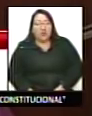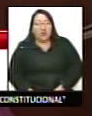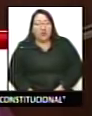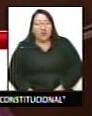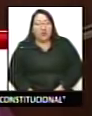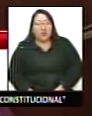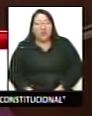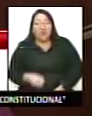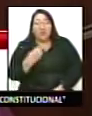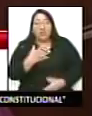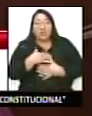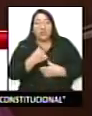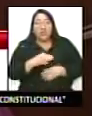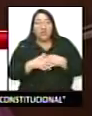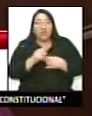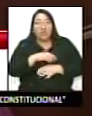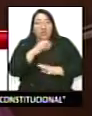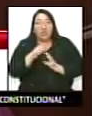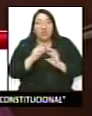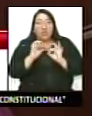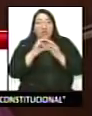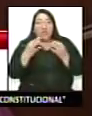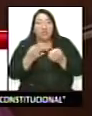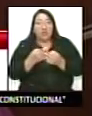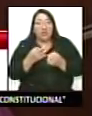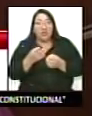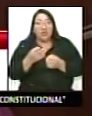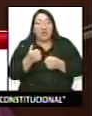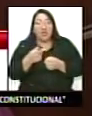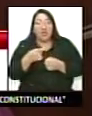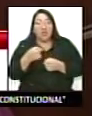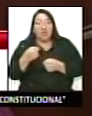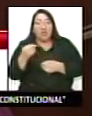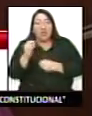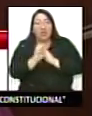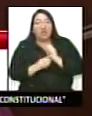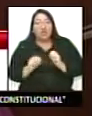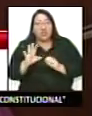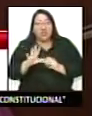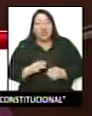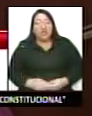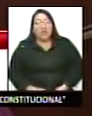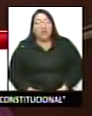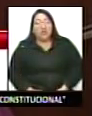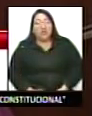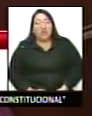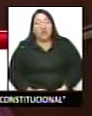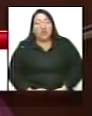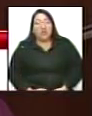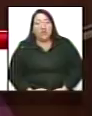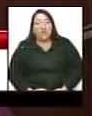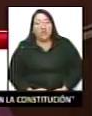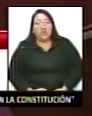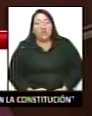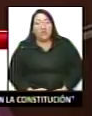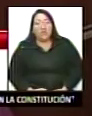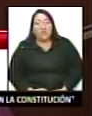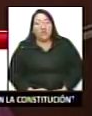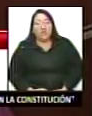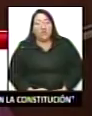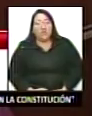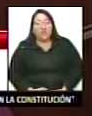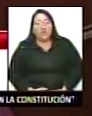pesticidas provenientes de la actividad familiar agroecológica. Cinco, promover que el campesino esté